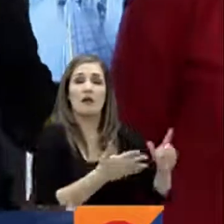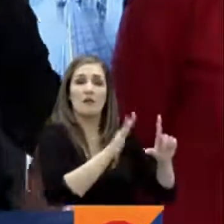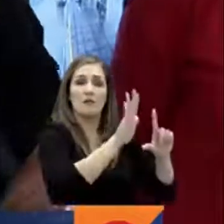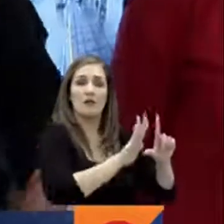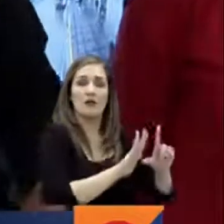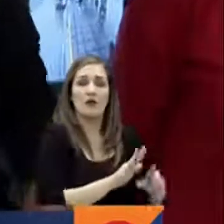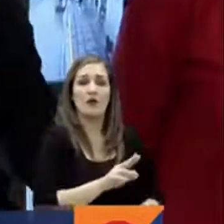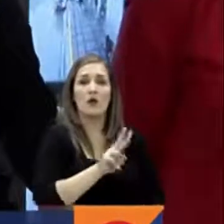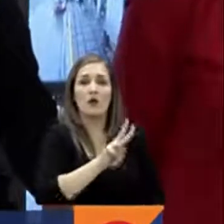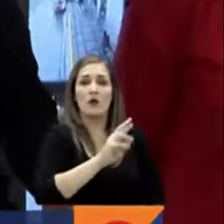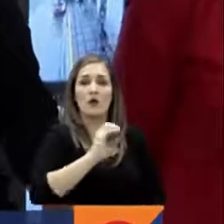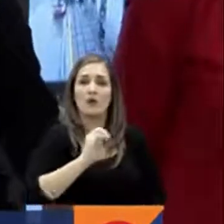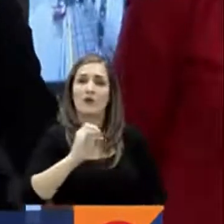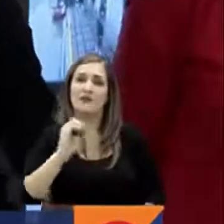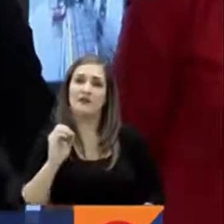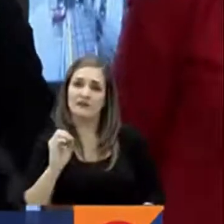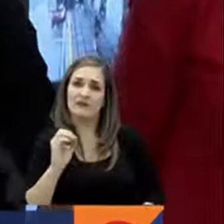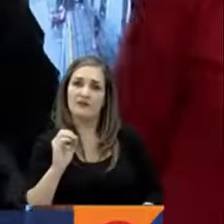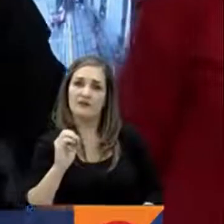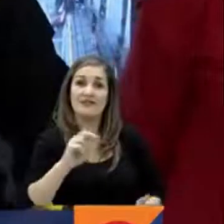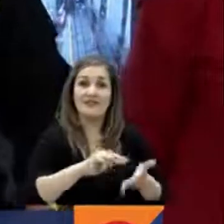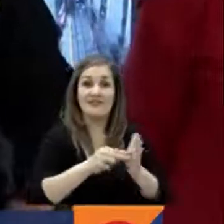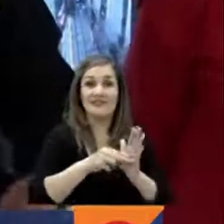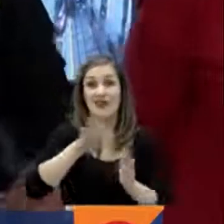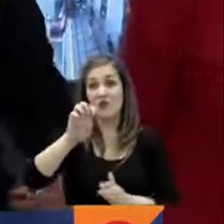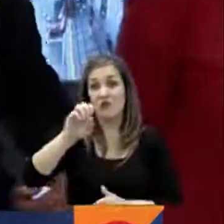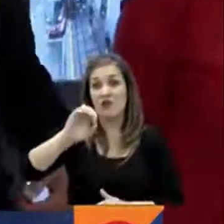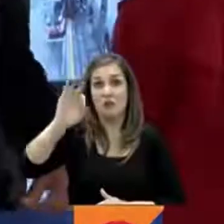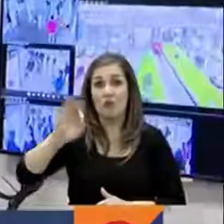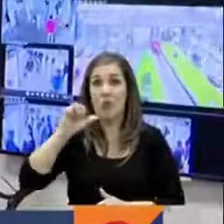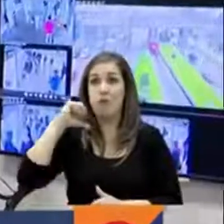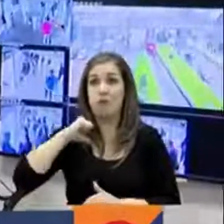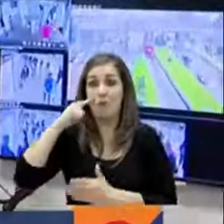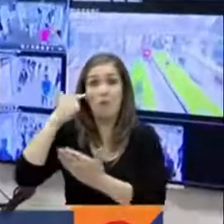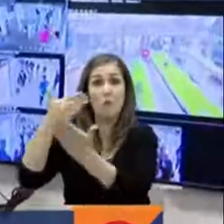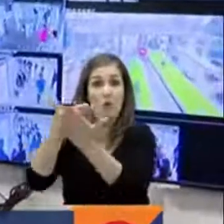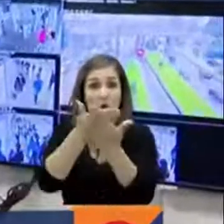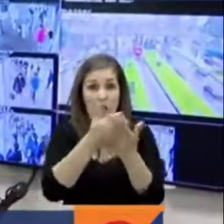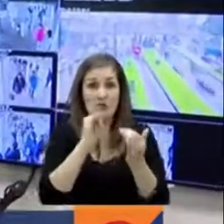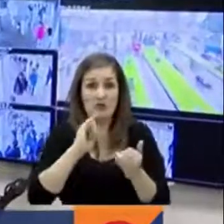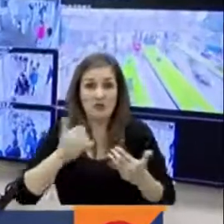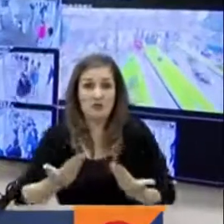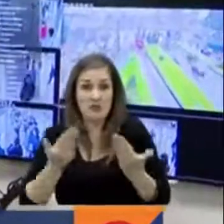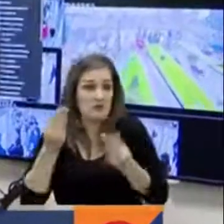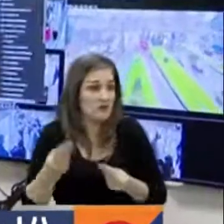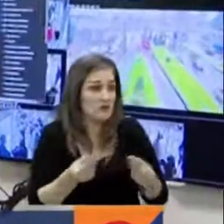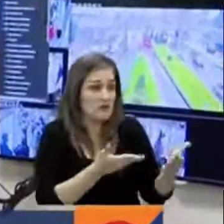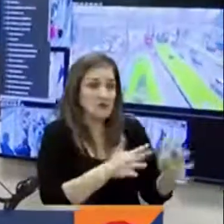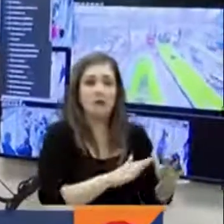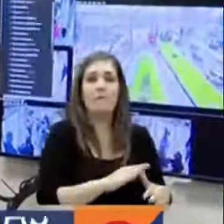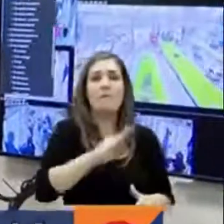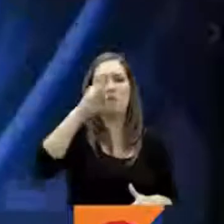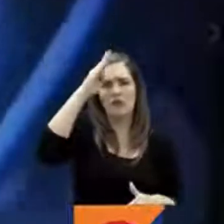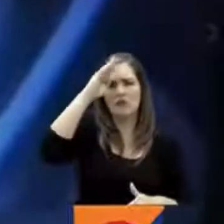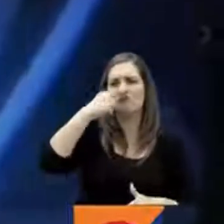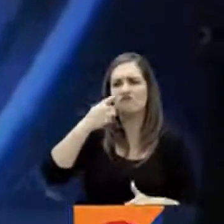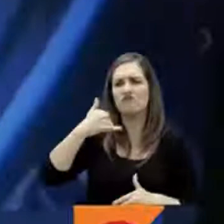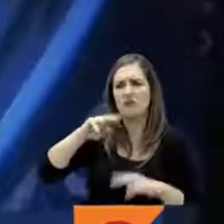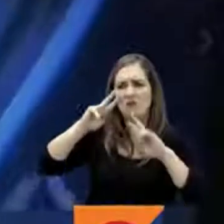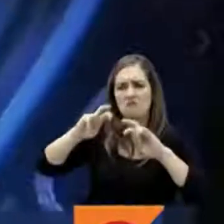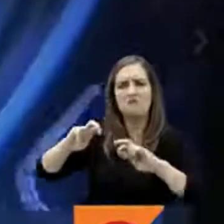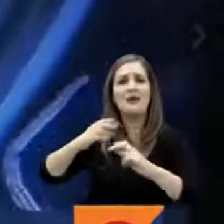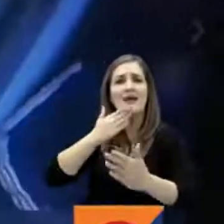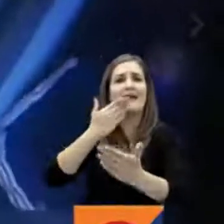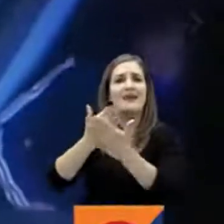un 90%, o sea, nuestras cámaras como material probatorio en el 90% de los casos funcionan. Según la policía, se han desarticulado bandas criminales gracias a